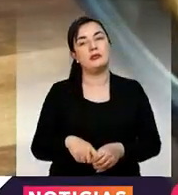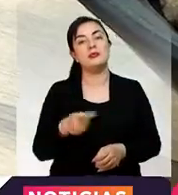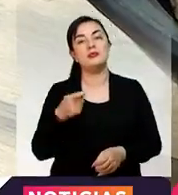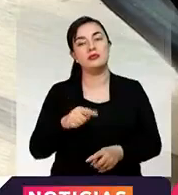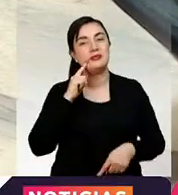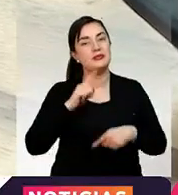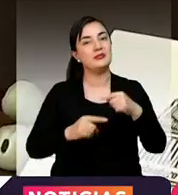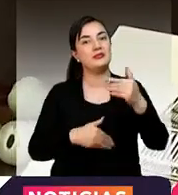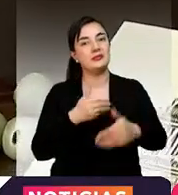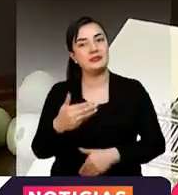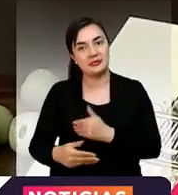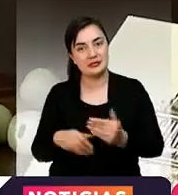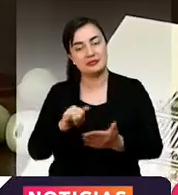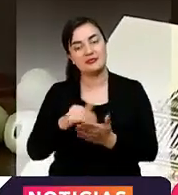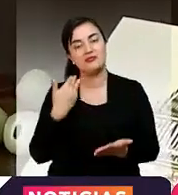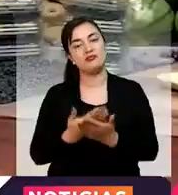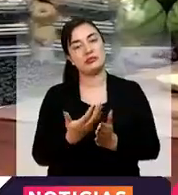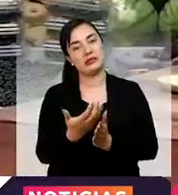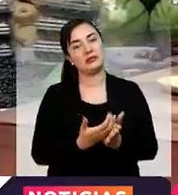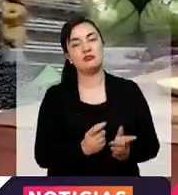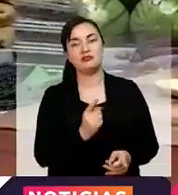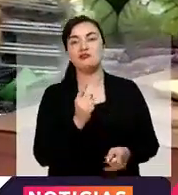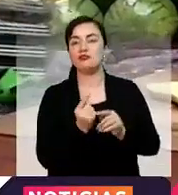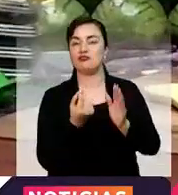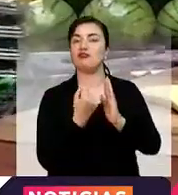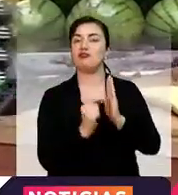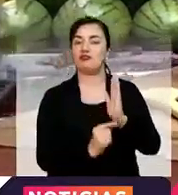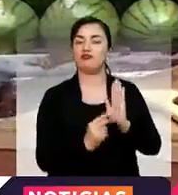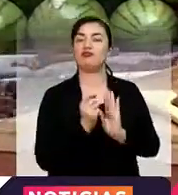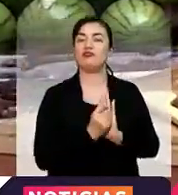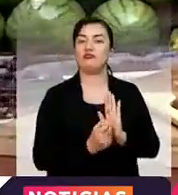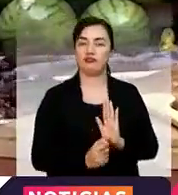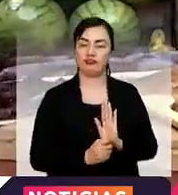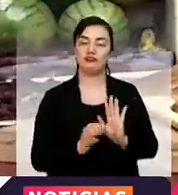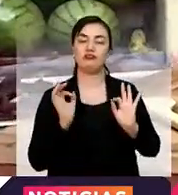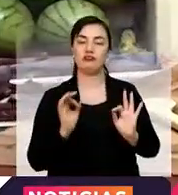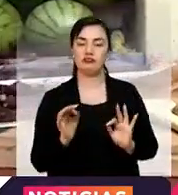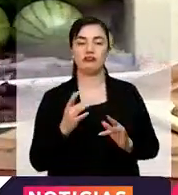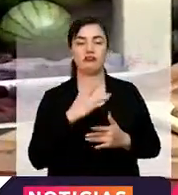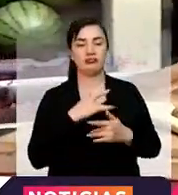la certificación del cumplimiento de los protocolos y regulaciones de bioseguridad.